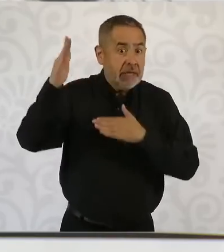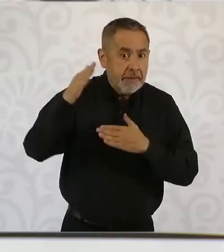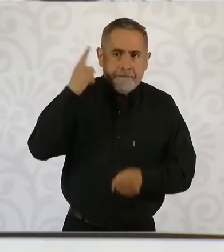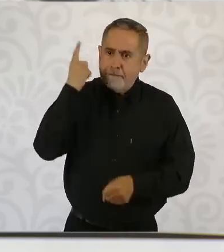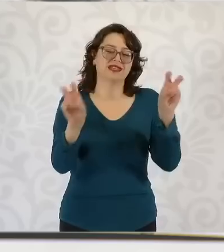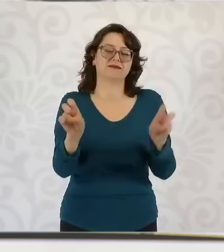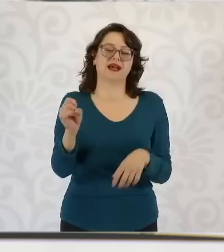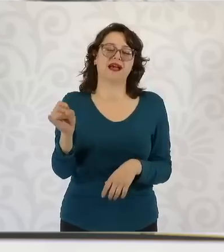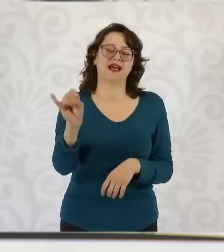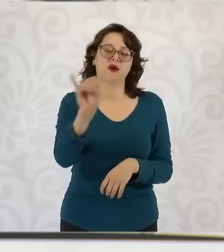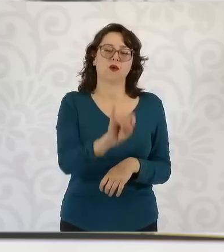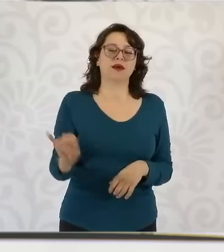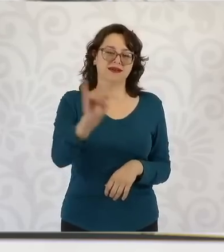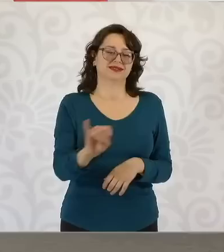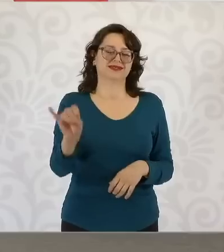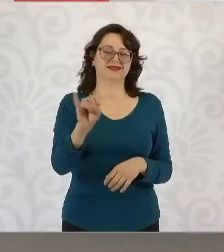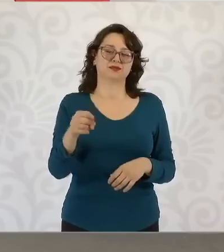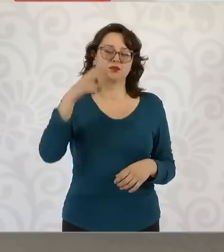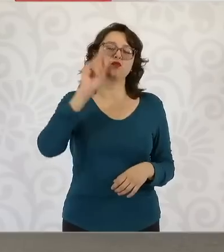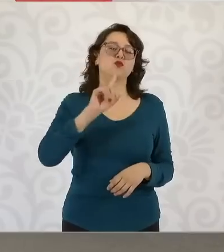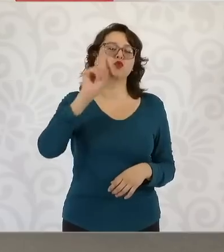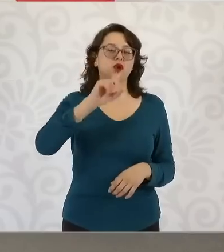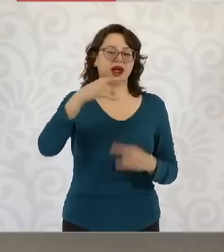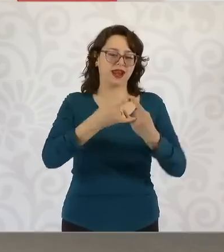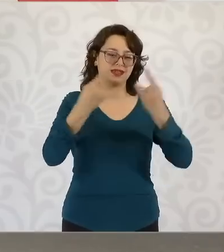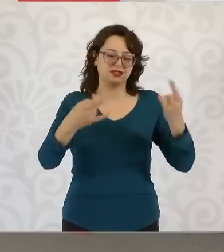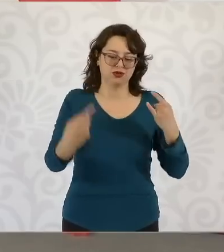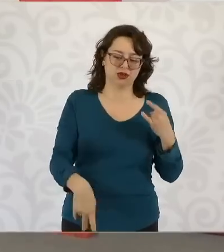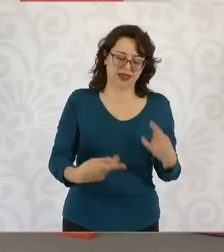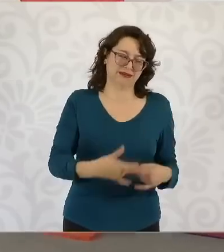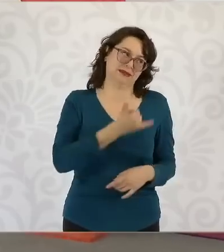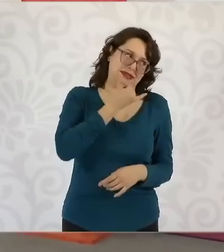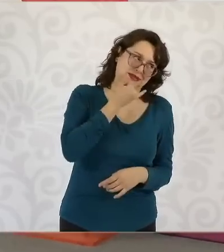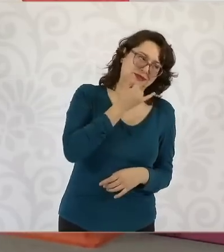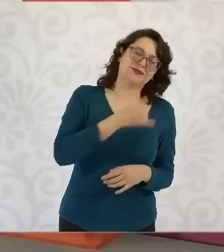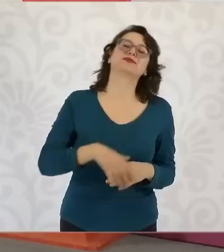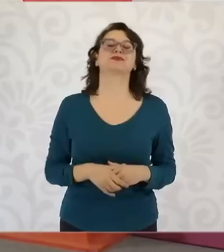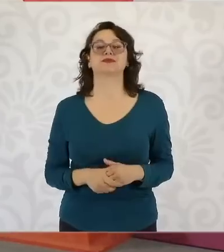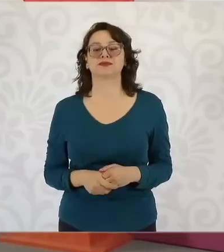los pobres. Otra noticia que es importante que conozcan es que